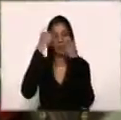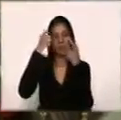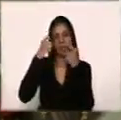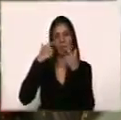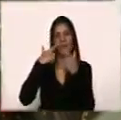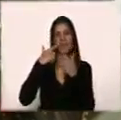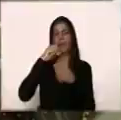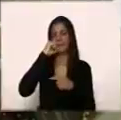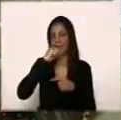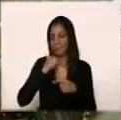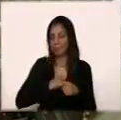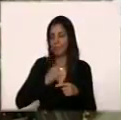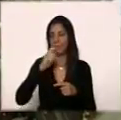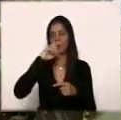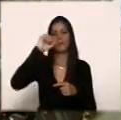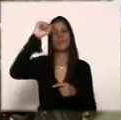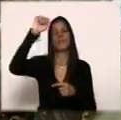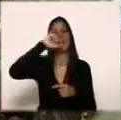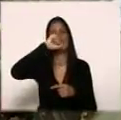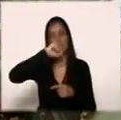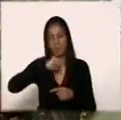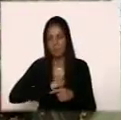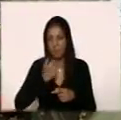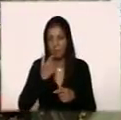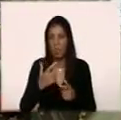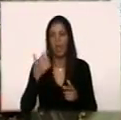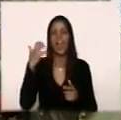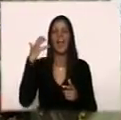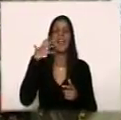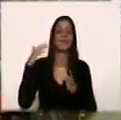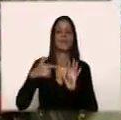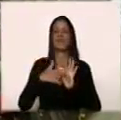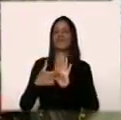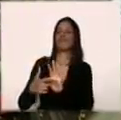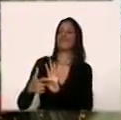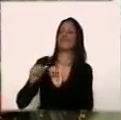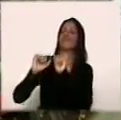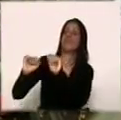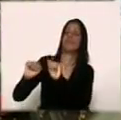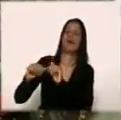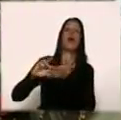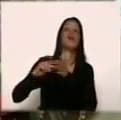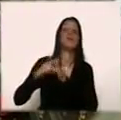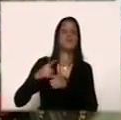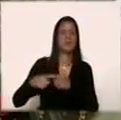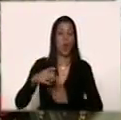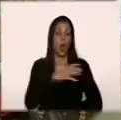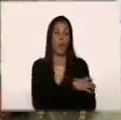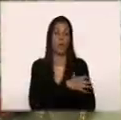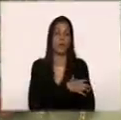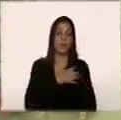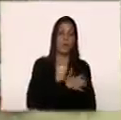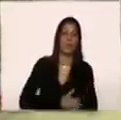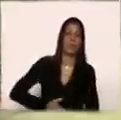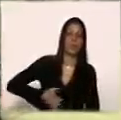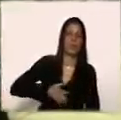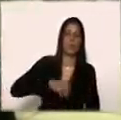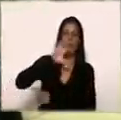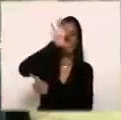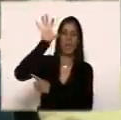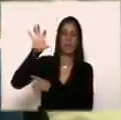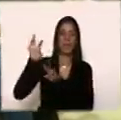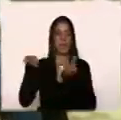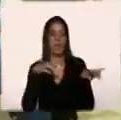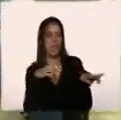el madurismo y la revolución bolivariana son ejemplos. Por eso esa feroz arremetida, esa arremetida que tiene que